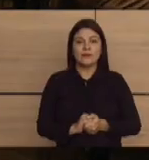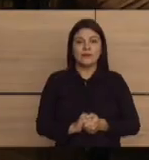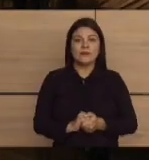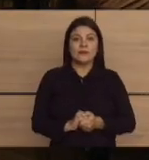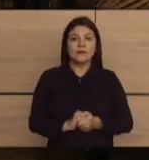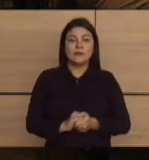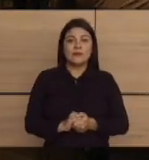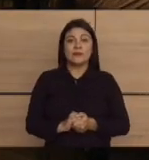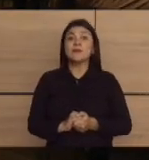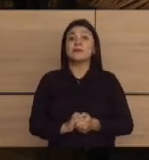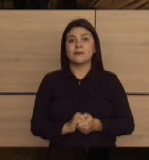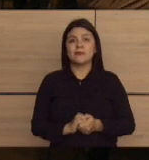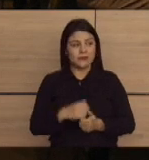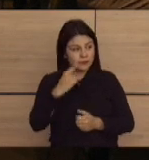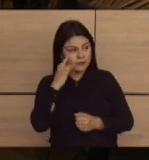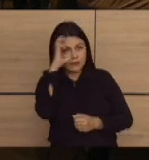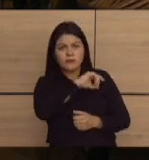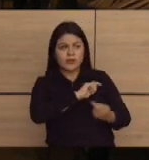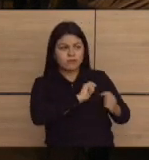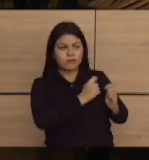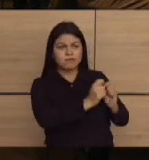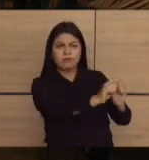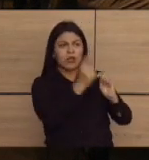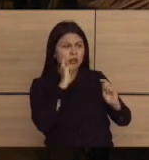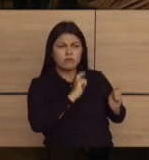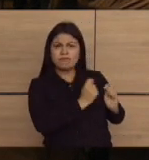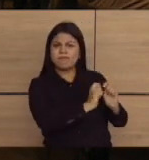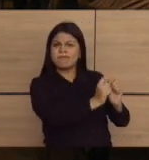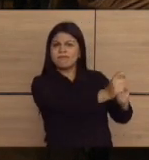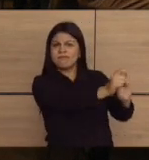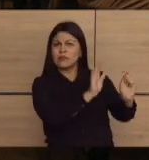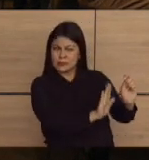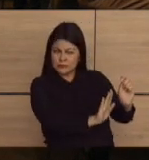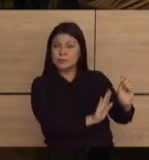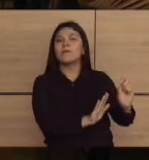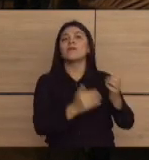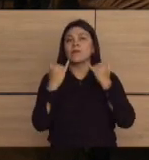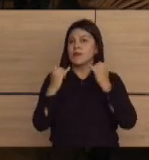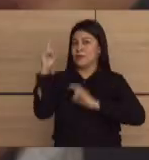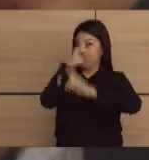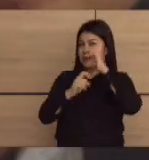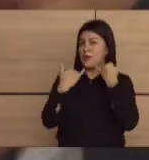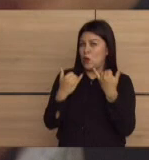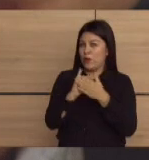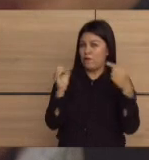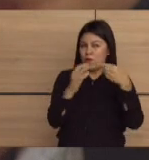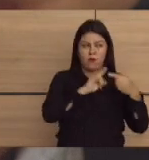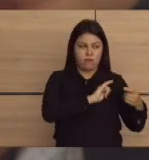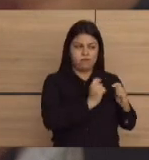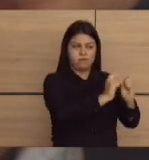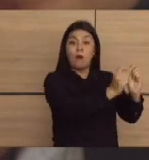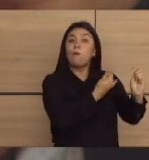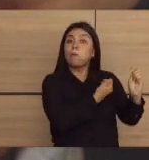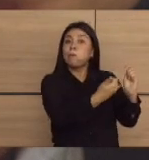Entonces, si esas transformaciones están en curso, permítanme ahora hacer las reflexiones propias de este encuentro.